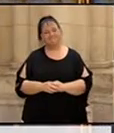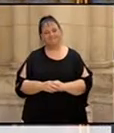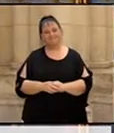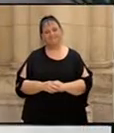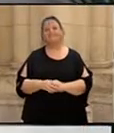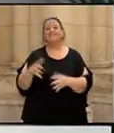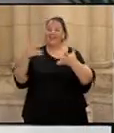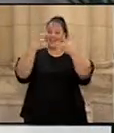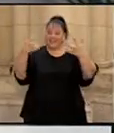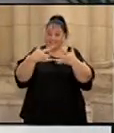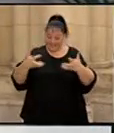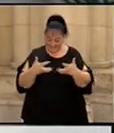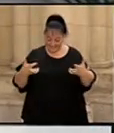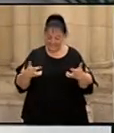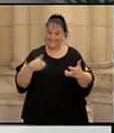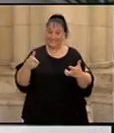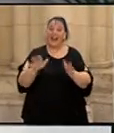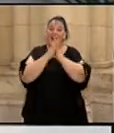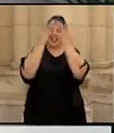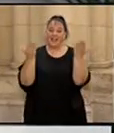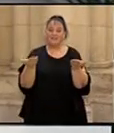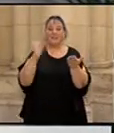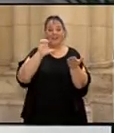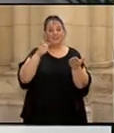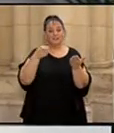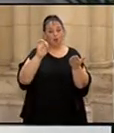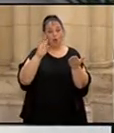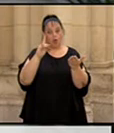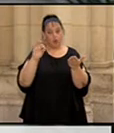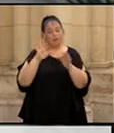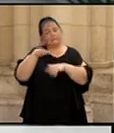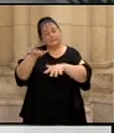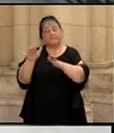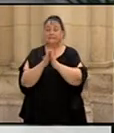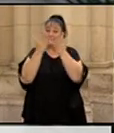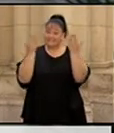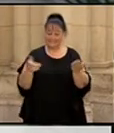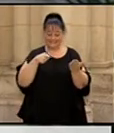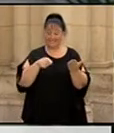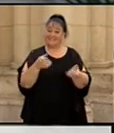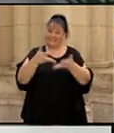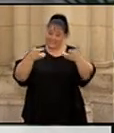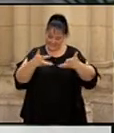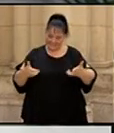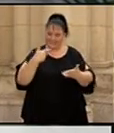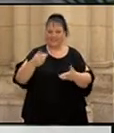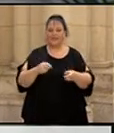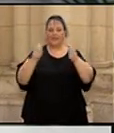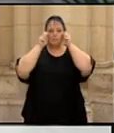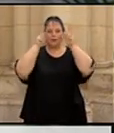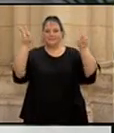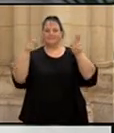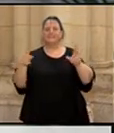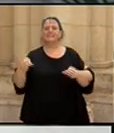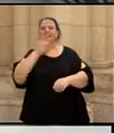el texto del libro del Éxodo, cuando el Señor pasó ante Moisés y él responde: